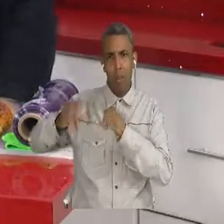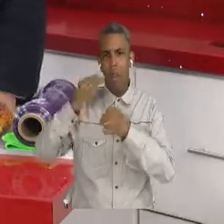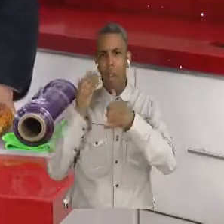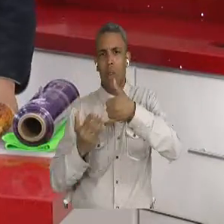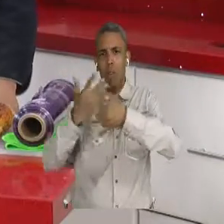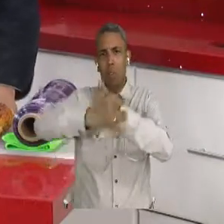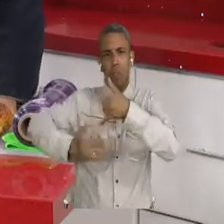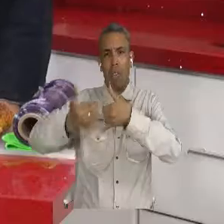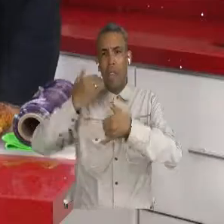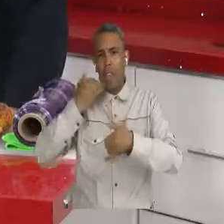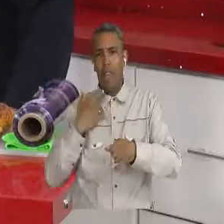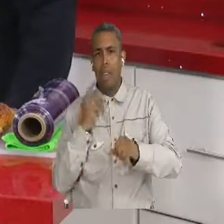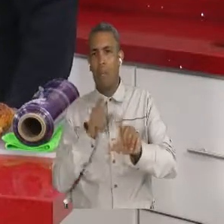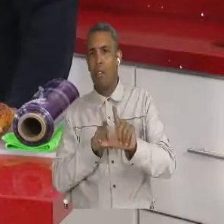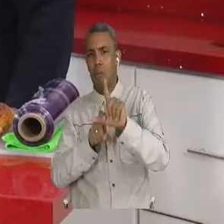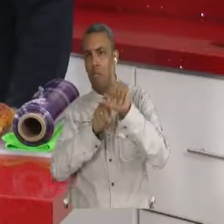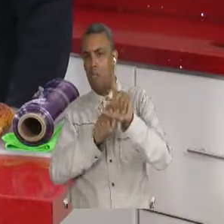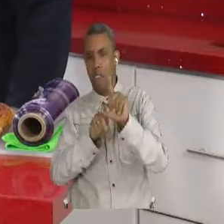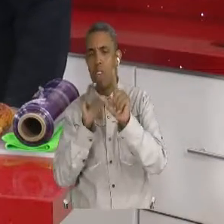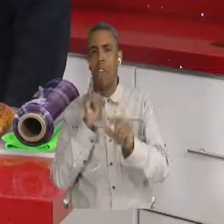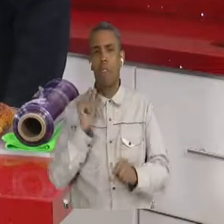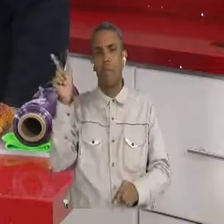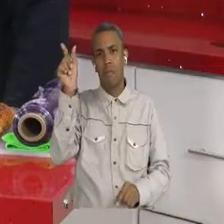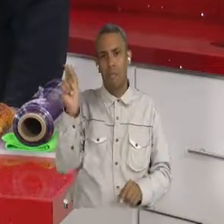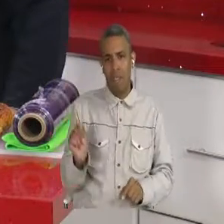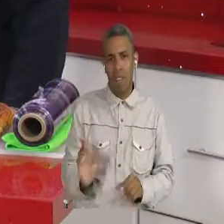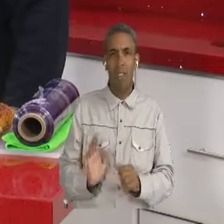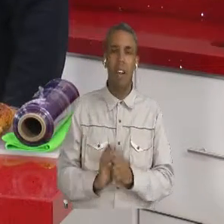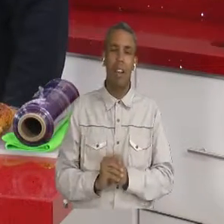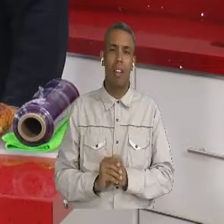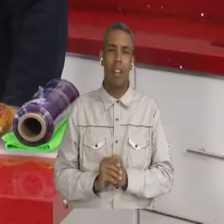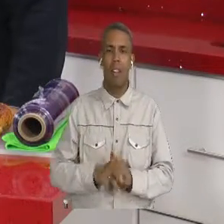del Cesar, de aquí de Barranca Bermeja, de la escuela que yo tengo.